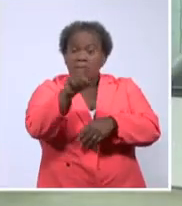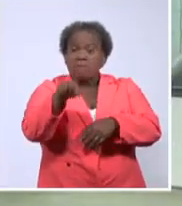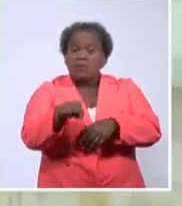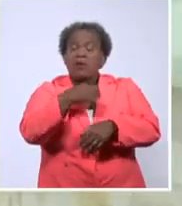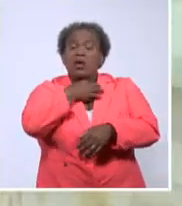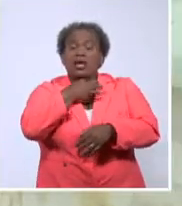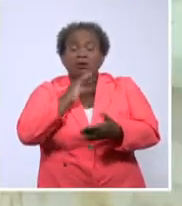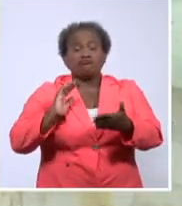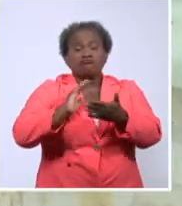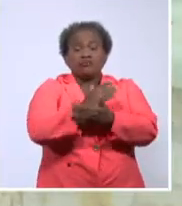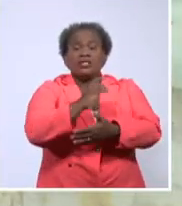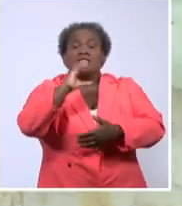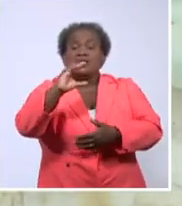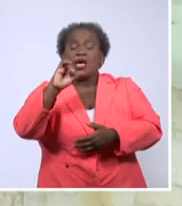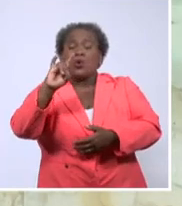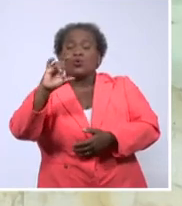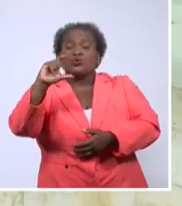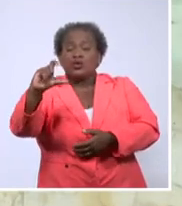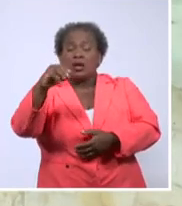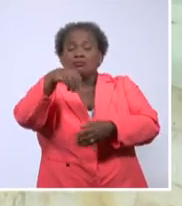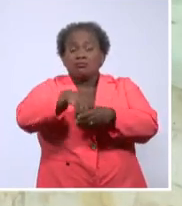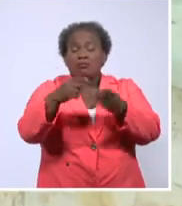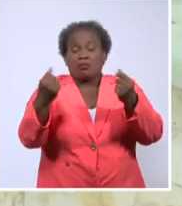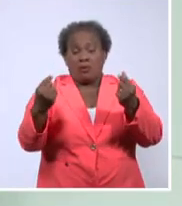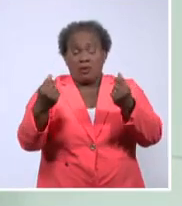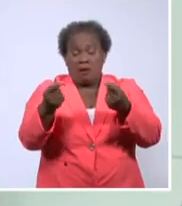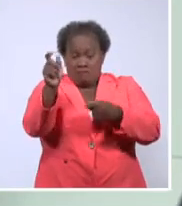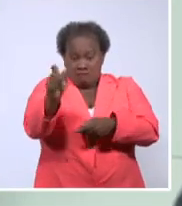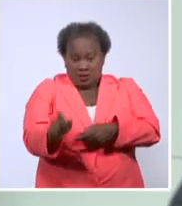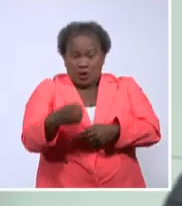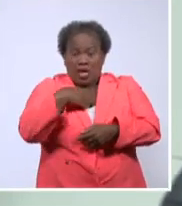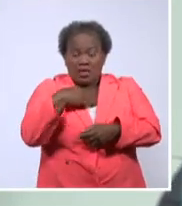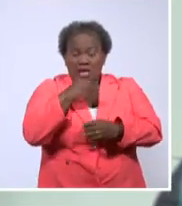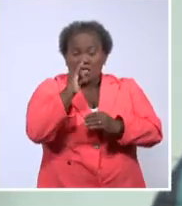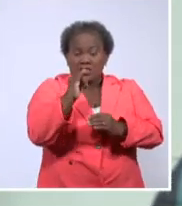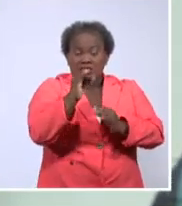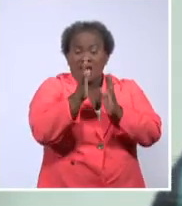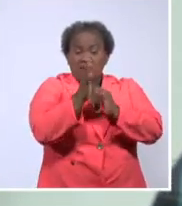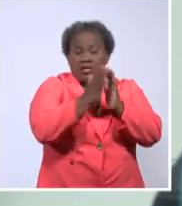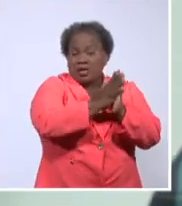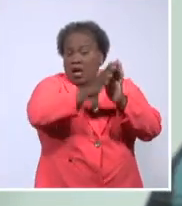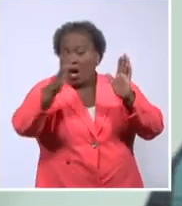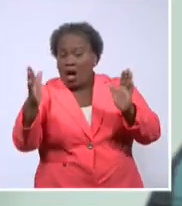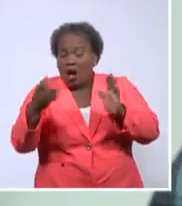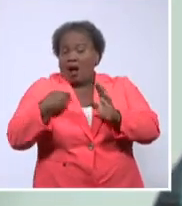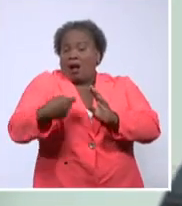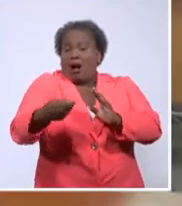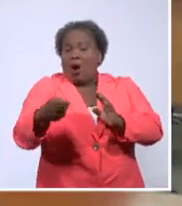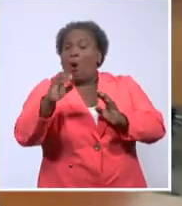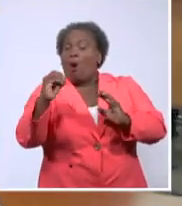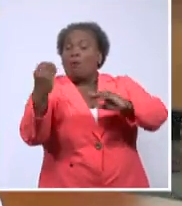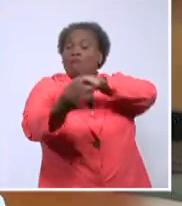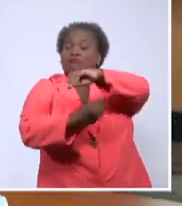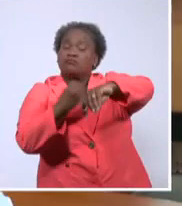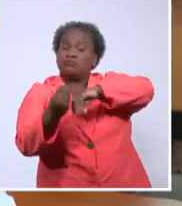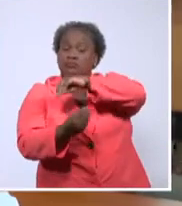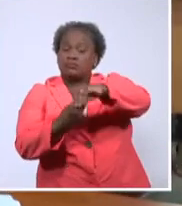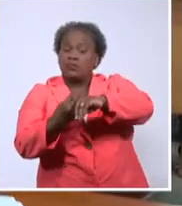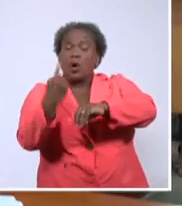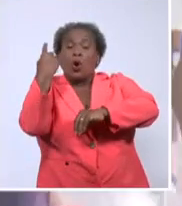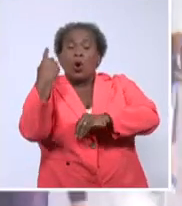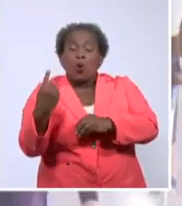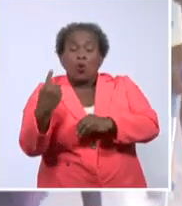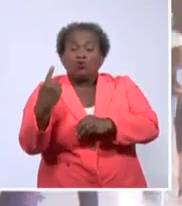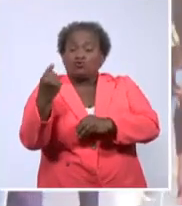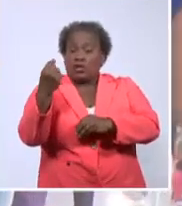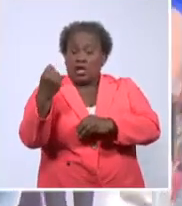CUC en la economía, pero las personas tienen hasta 6 meses para gastarlos o cambiarlos. Quedará una sola moneda de